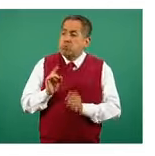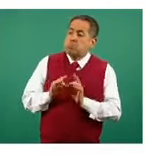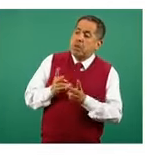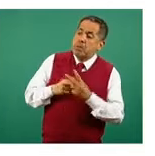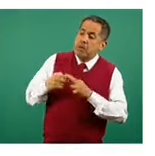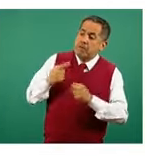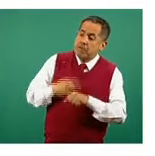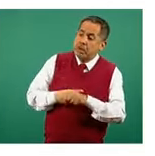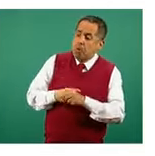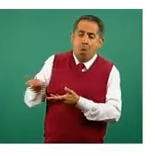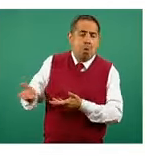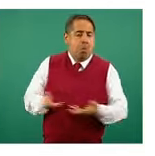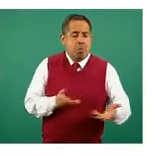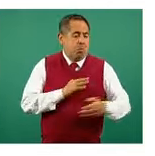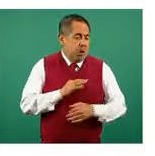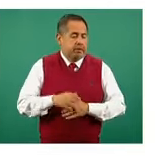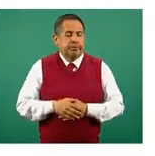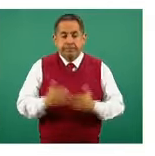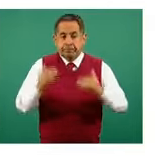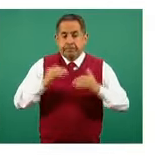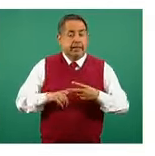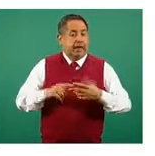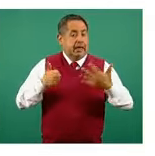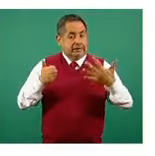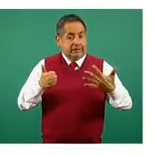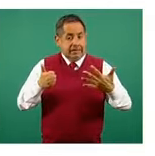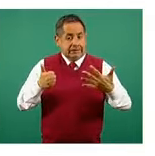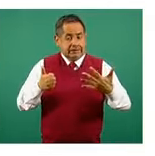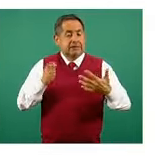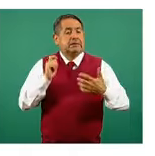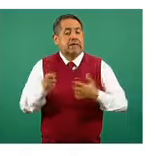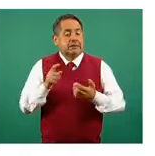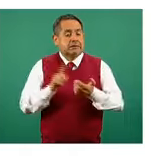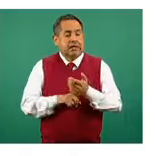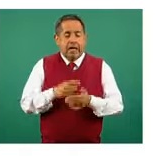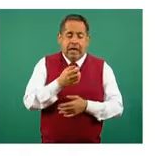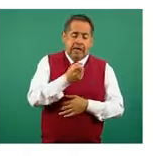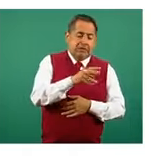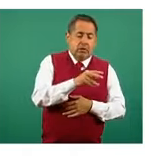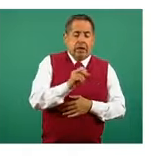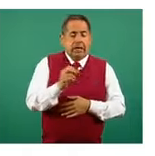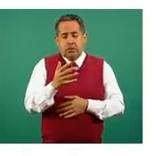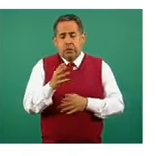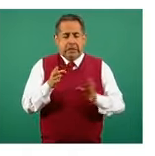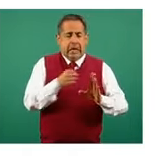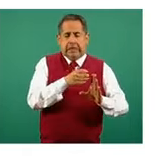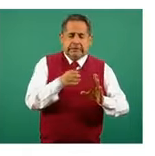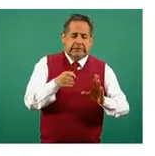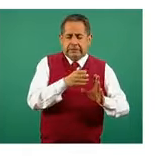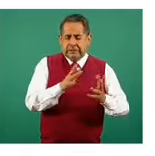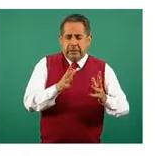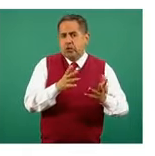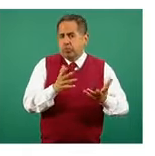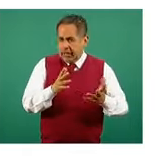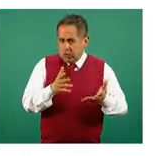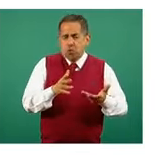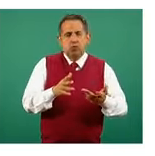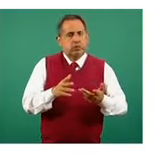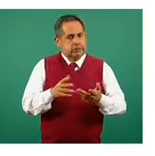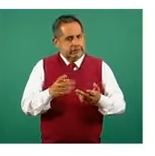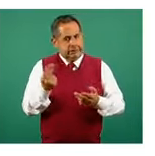requieren. Tenemos 6 entidades que están en un rango entre el 69 y el 50, quiere decir que deben de estarse ya preparando